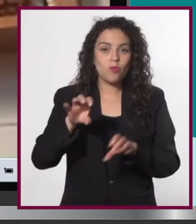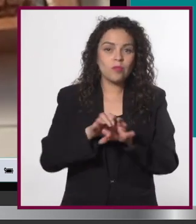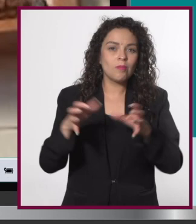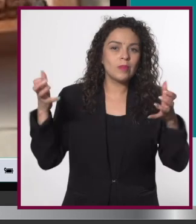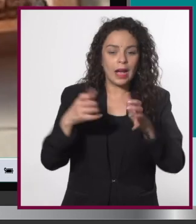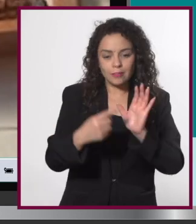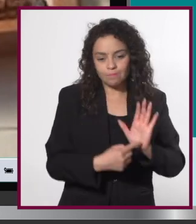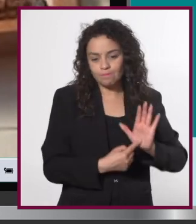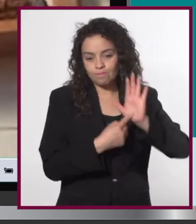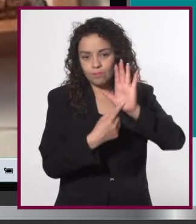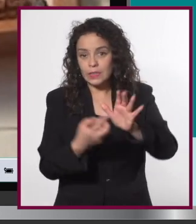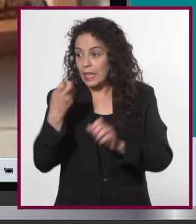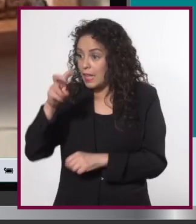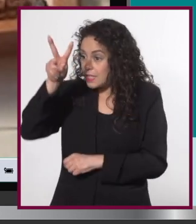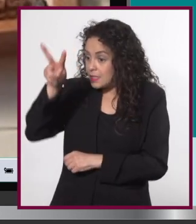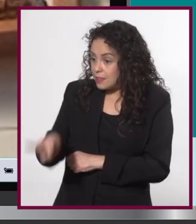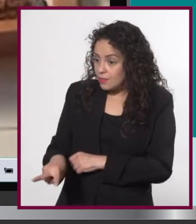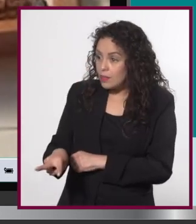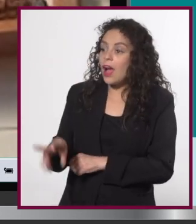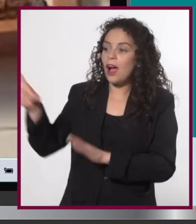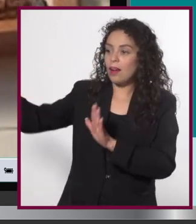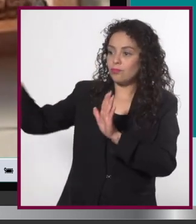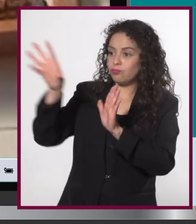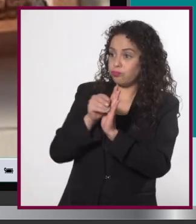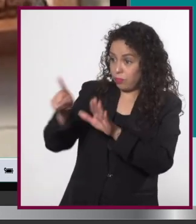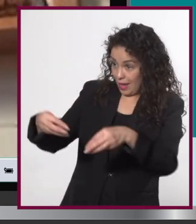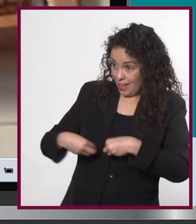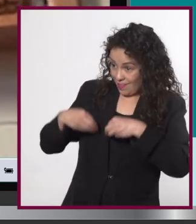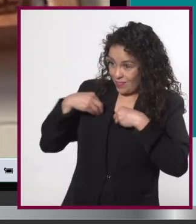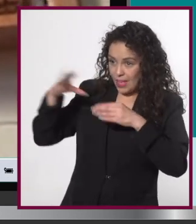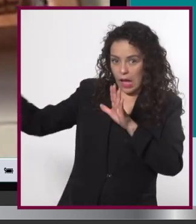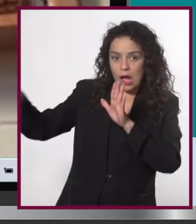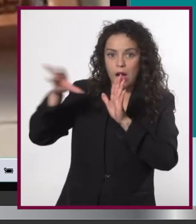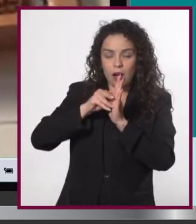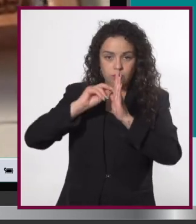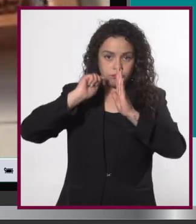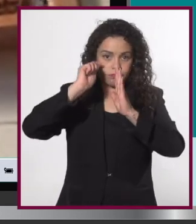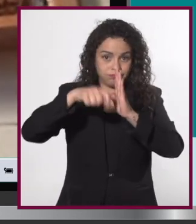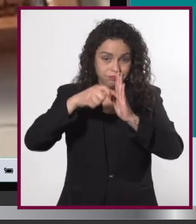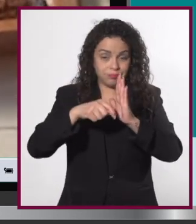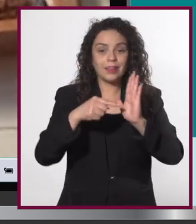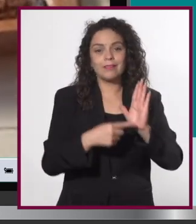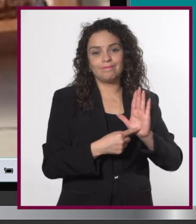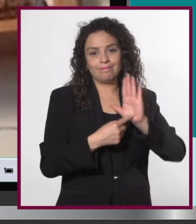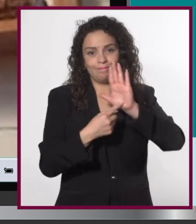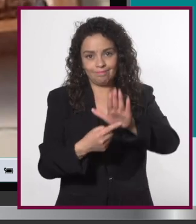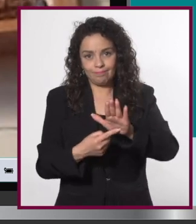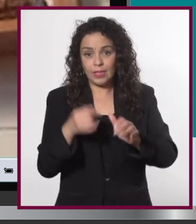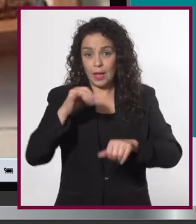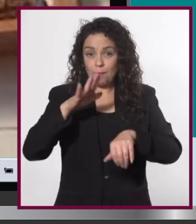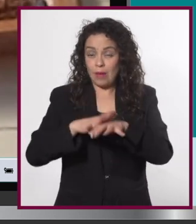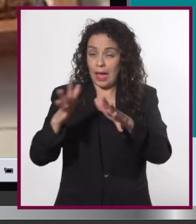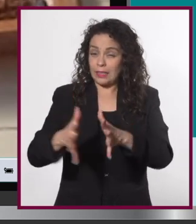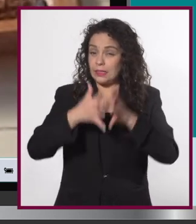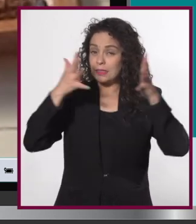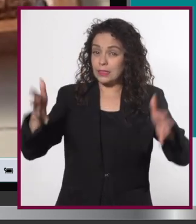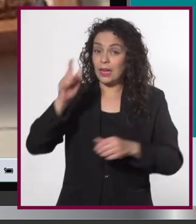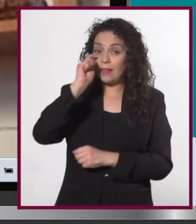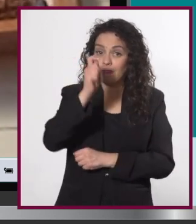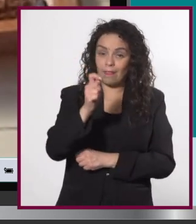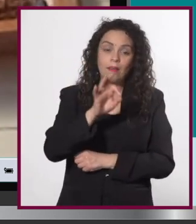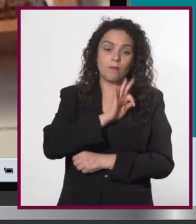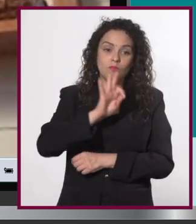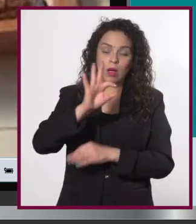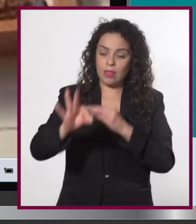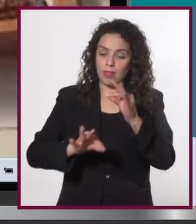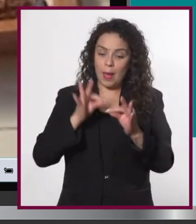¿no? Cómo mostrar esa realidad, cómo mostrar esa vida. Y el más grande reto pues también es lograr terminarlo,